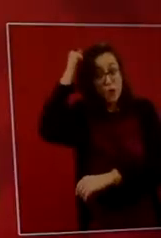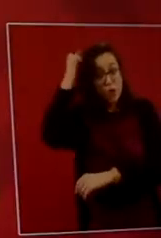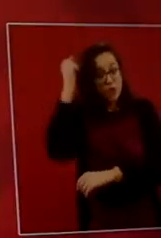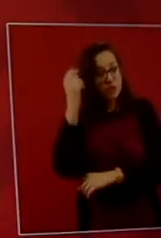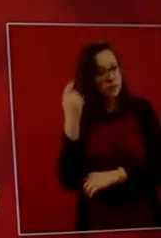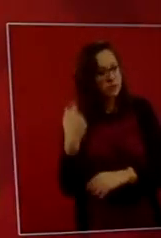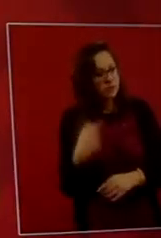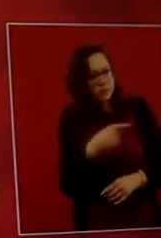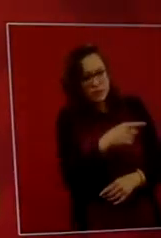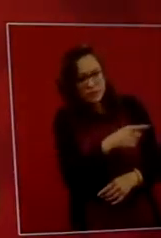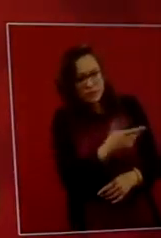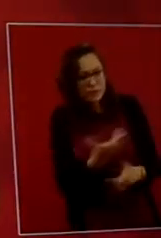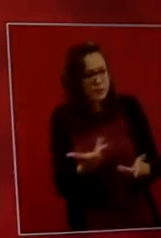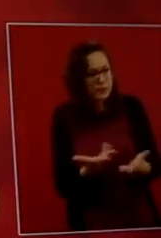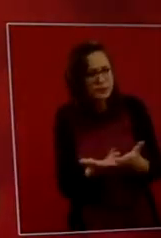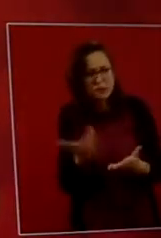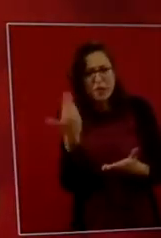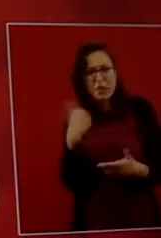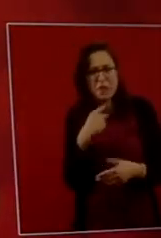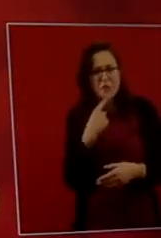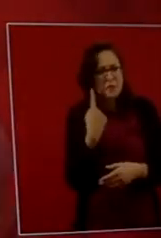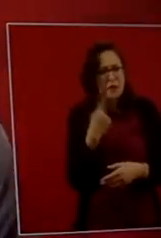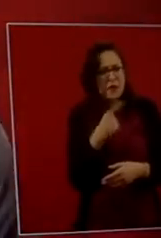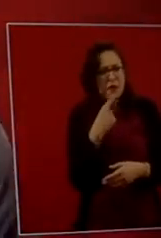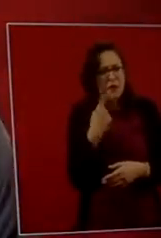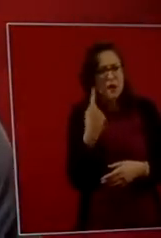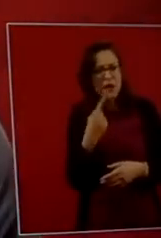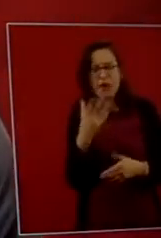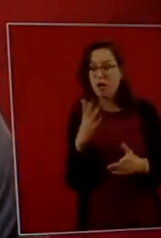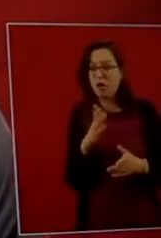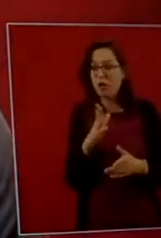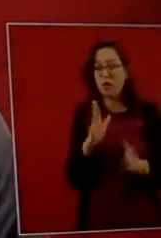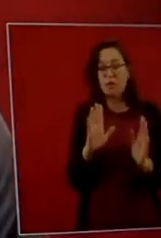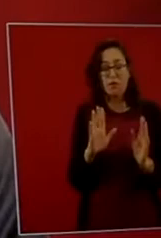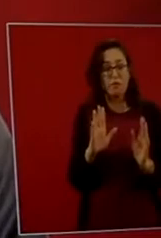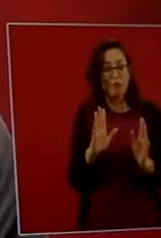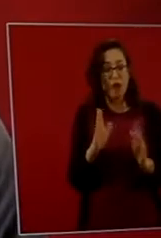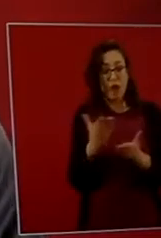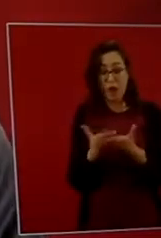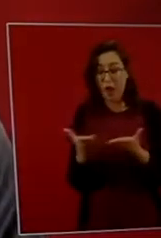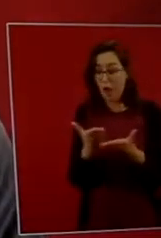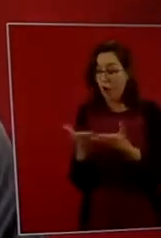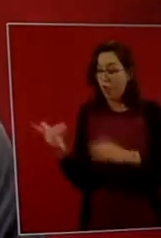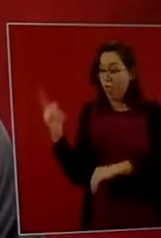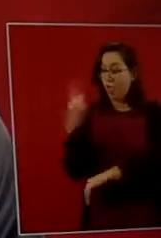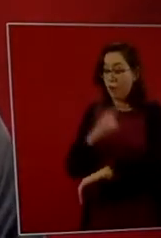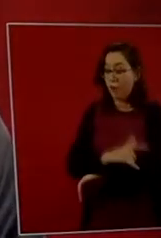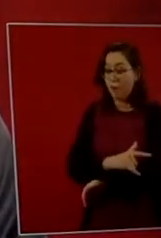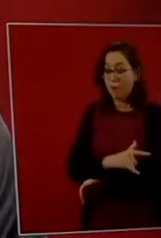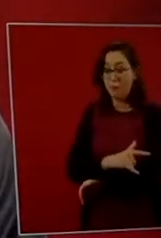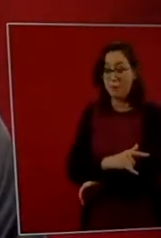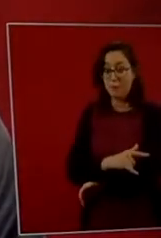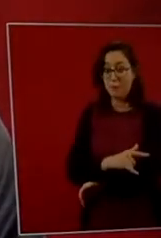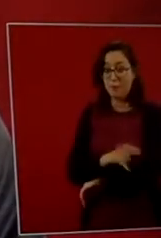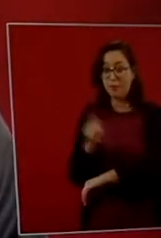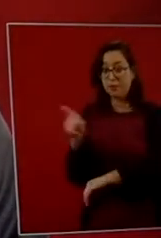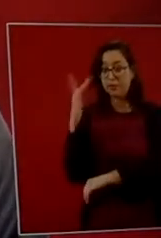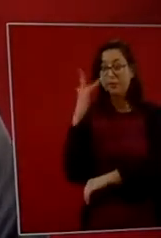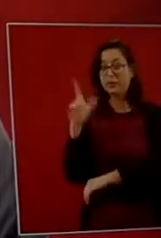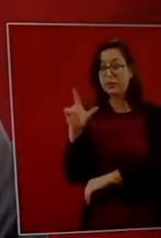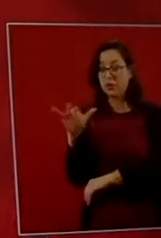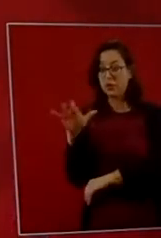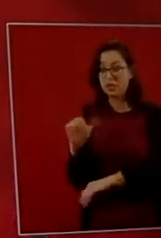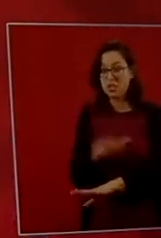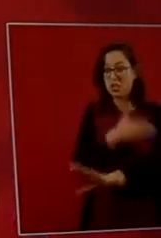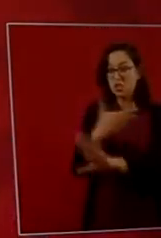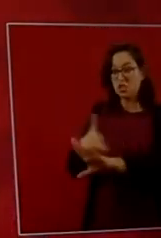estas 33 audiencias, cuando menos 13, si no es que más, se van a aplicar o se pueden aplicar en el momento